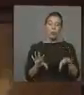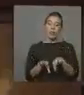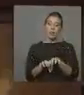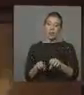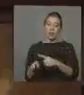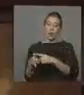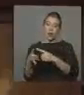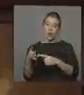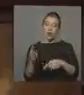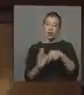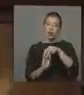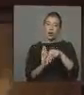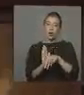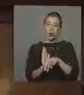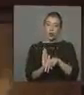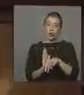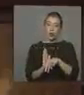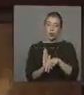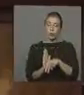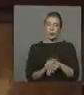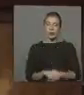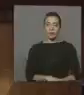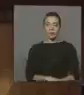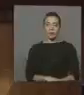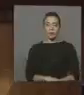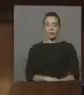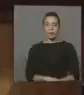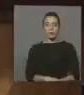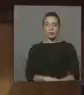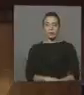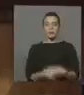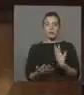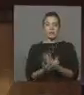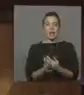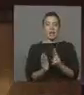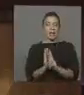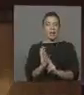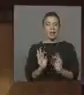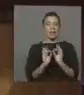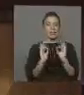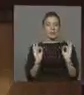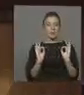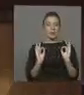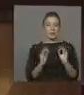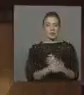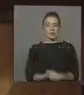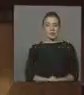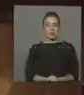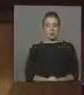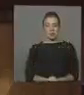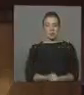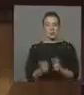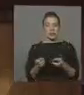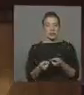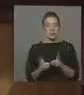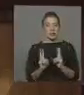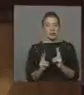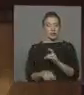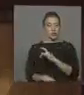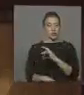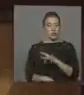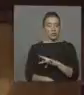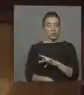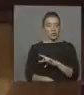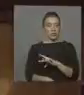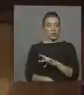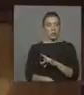otra normativa aplicable si se dan ciertas reglas especiales. Es así como el derecho chileno